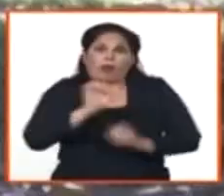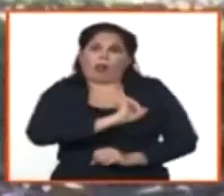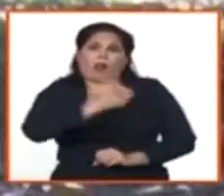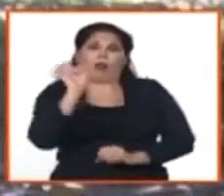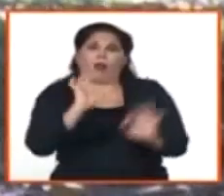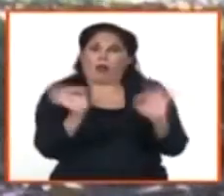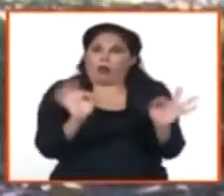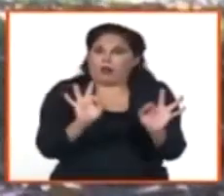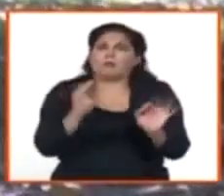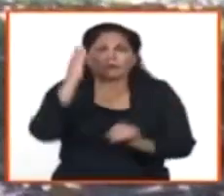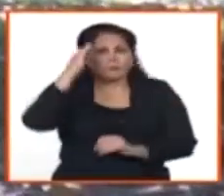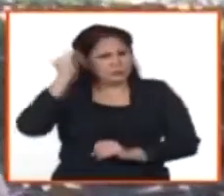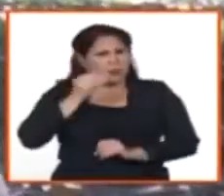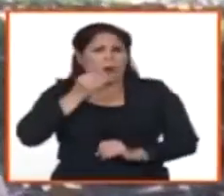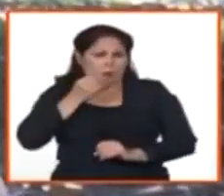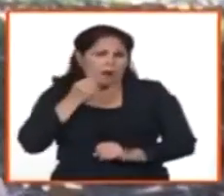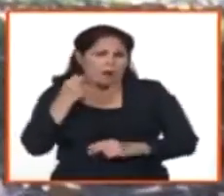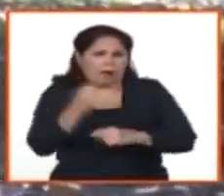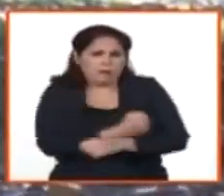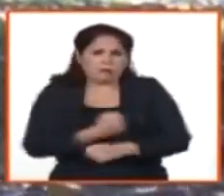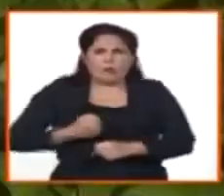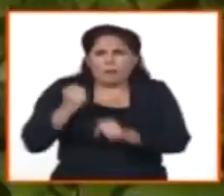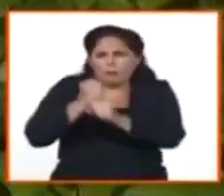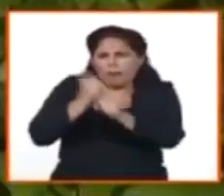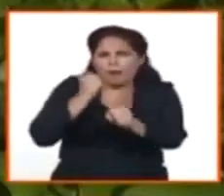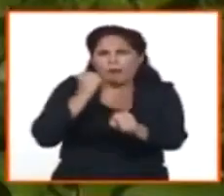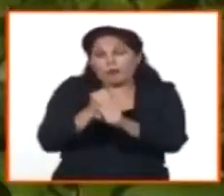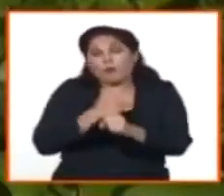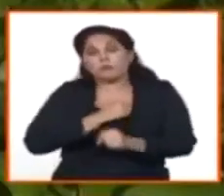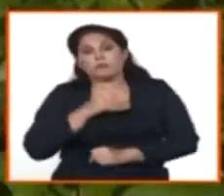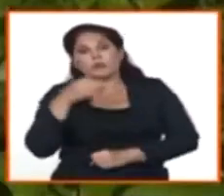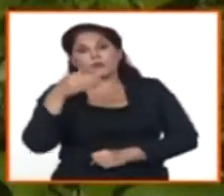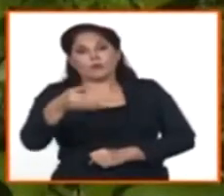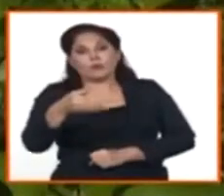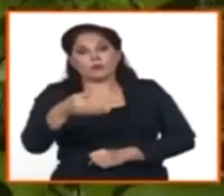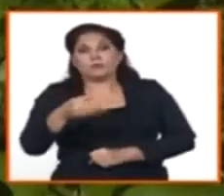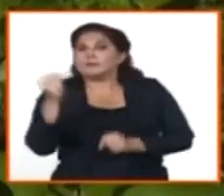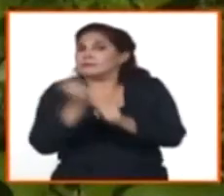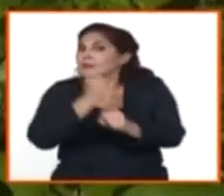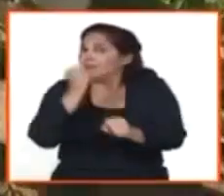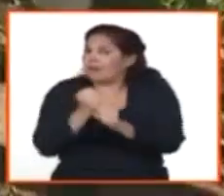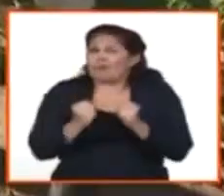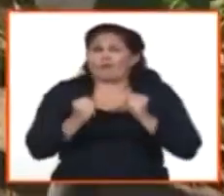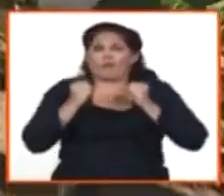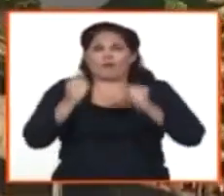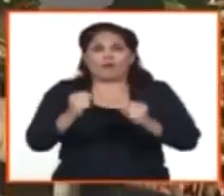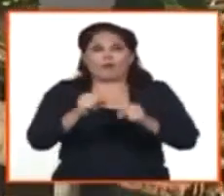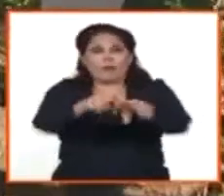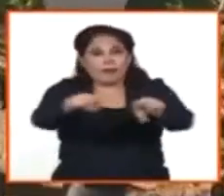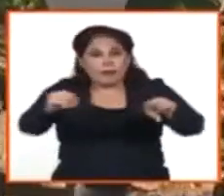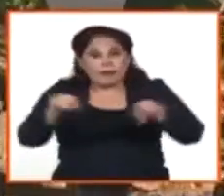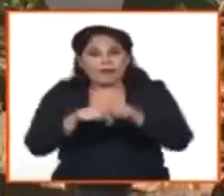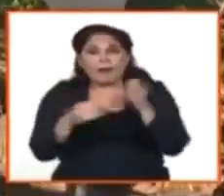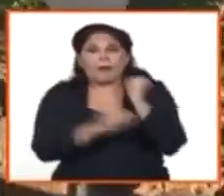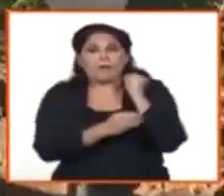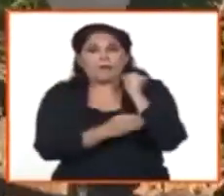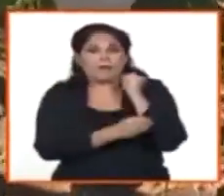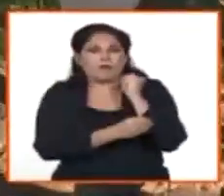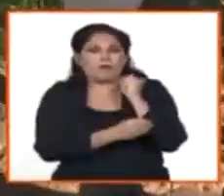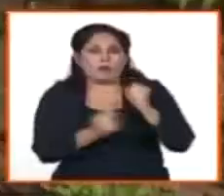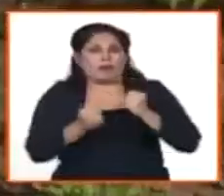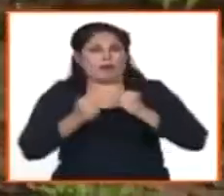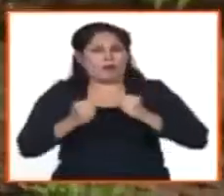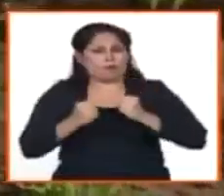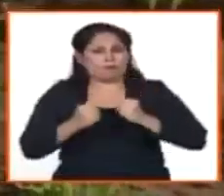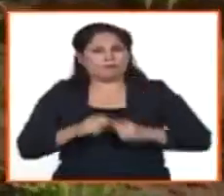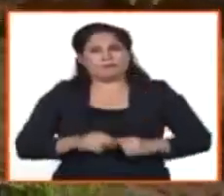satisfechos, porque sé que podemos hacer más, lo hemos intentado. El trabajo arduo nutre el lugar y el amor lo fortalece. En Camagüey,